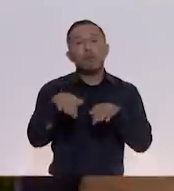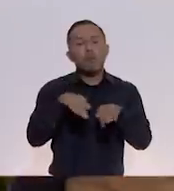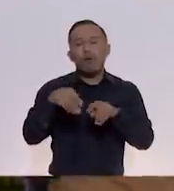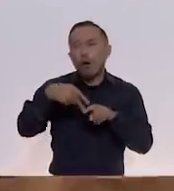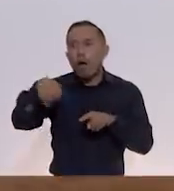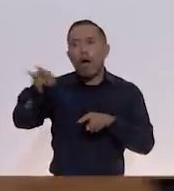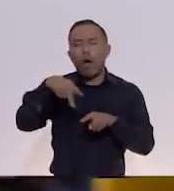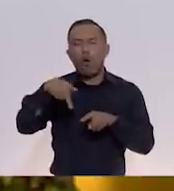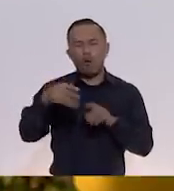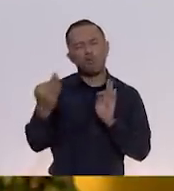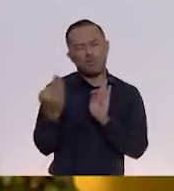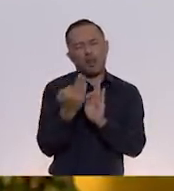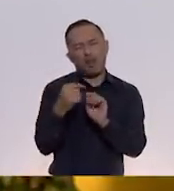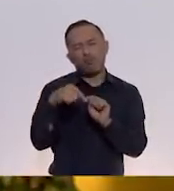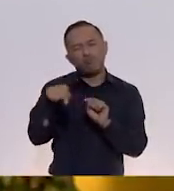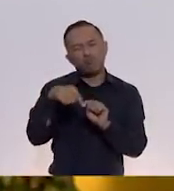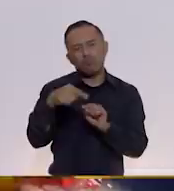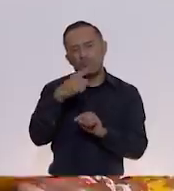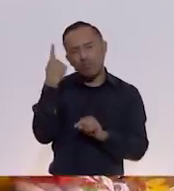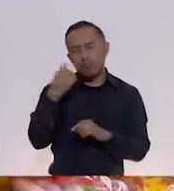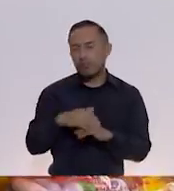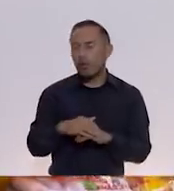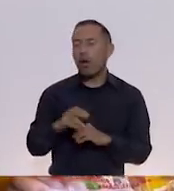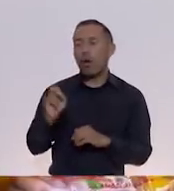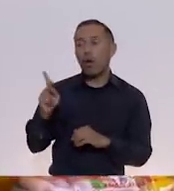cómo va Daniel. Ok.